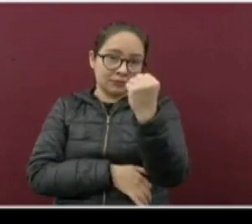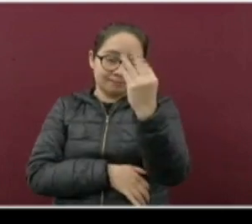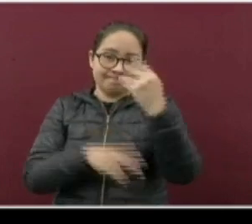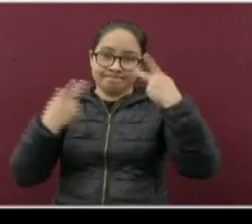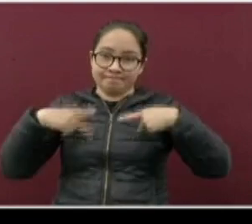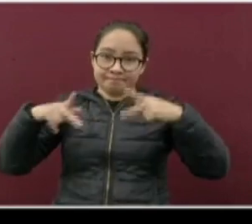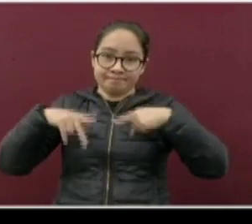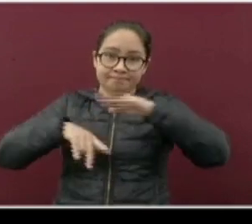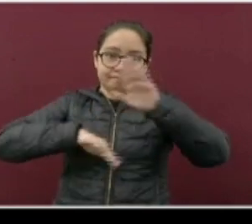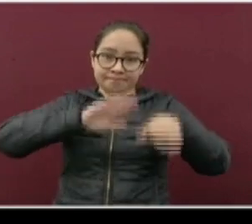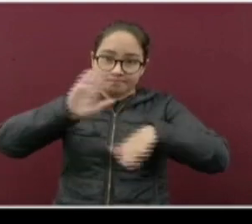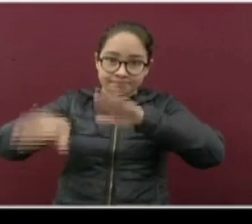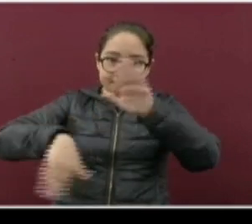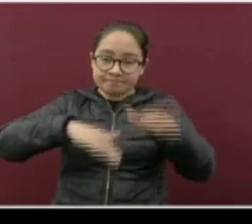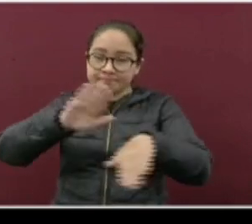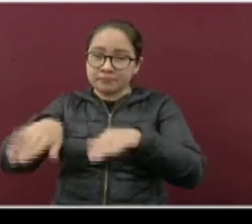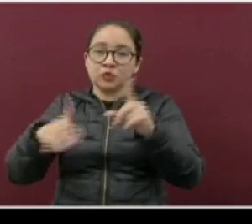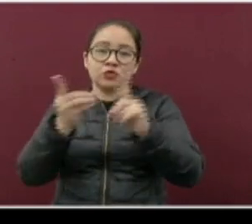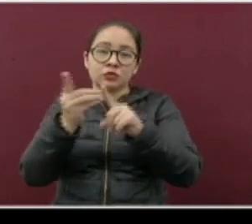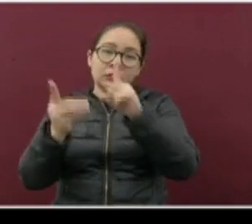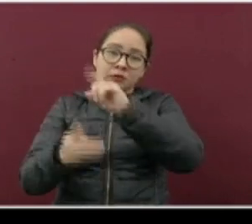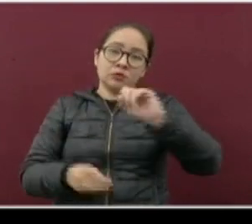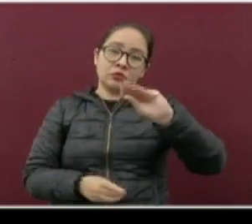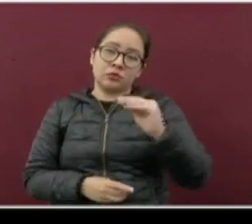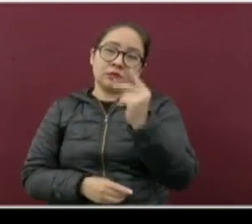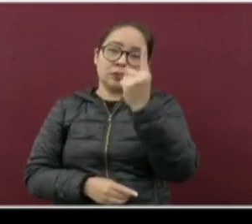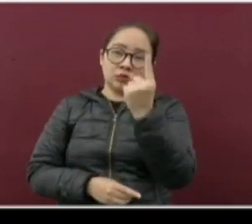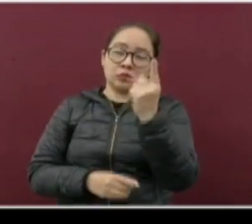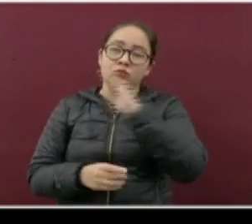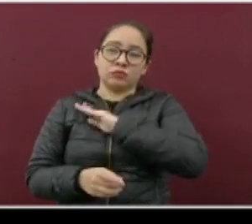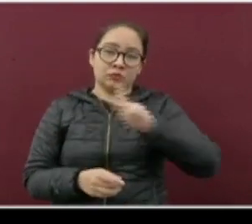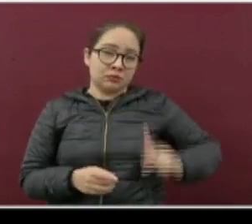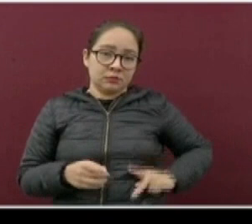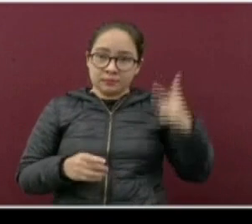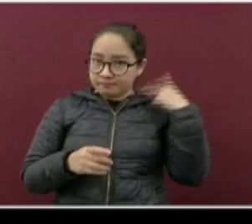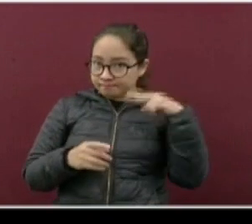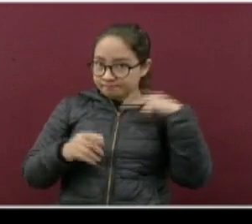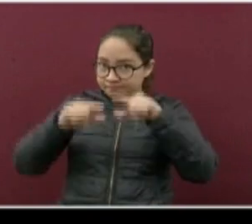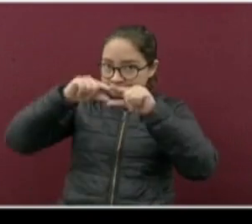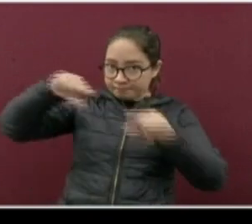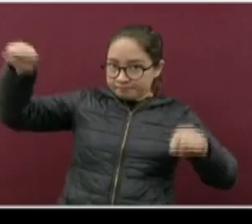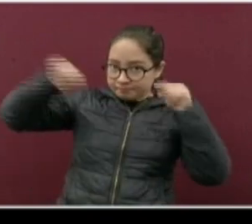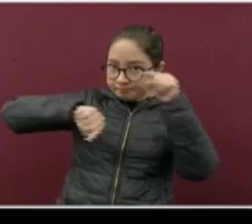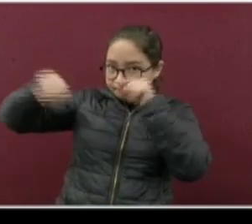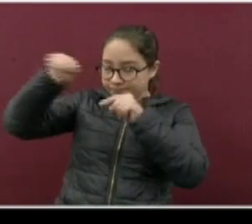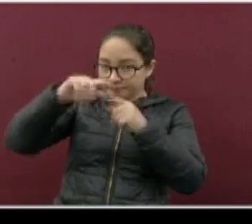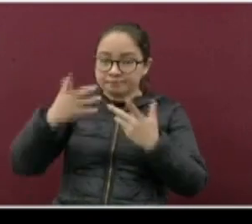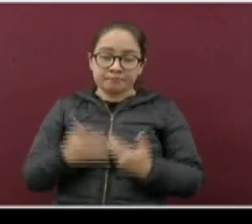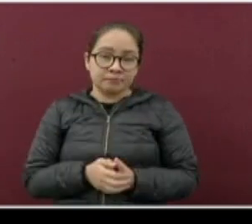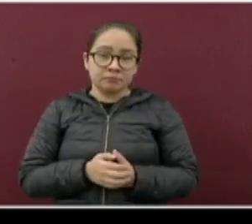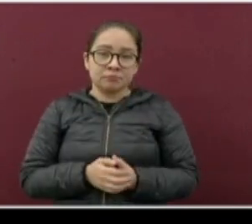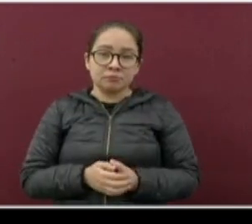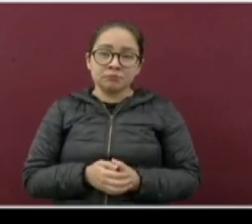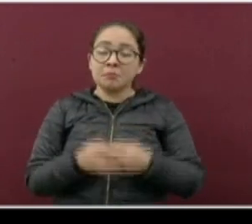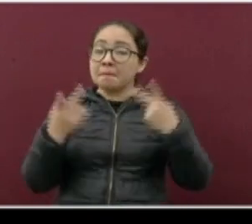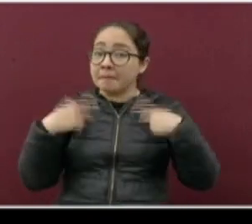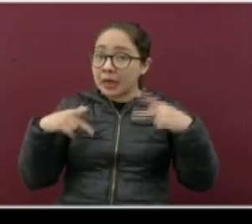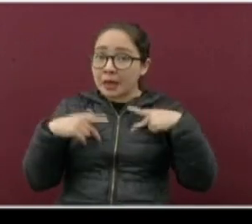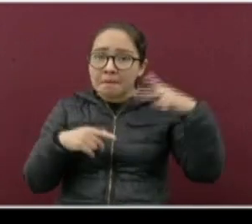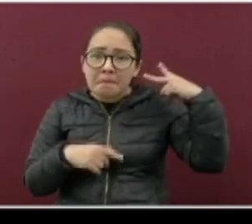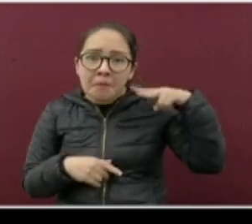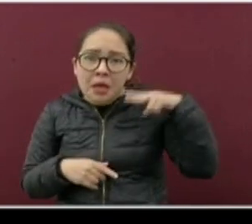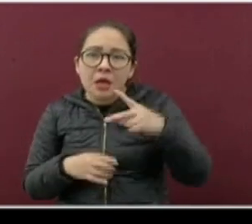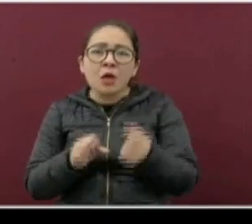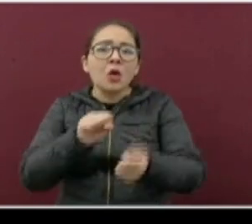pacientes han fallecido en 191 municipios de norte a sur de la entidad. Los pacientes cuyos resultados han